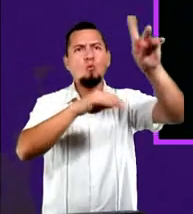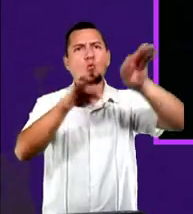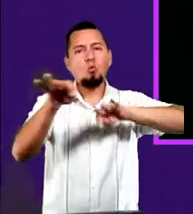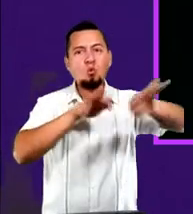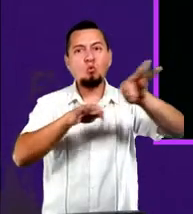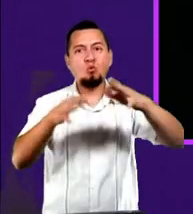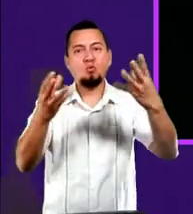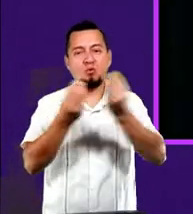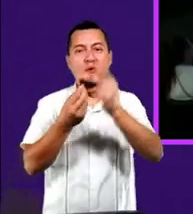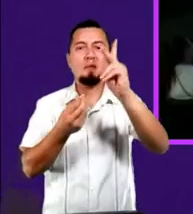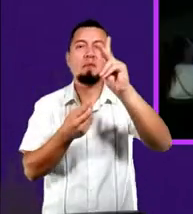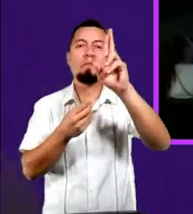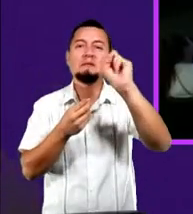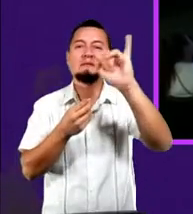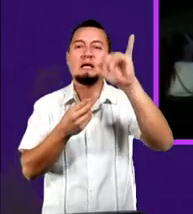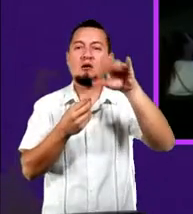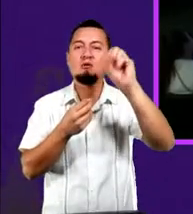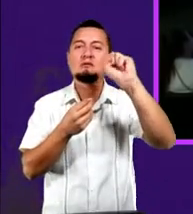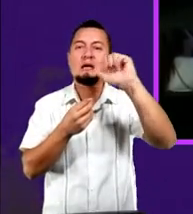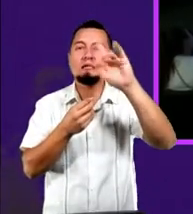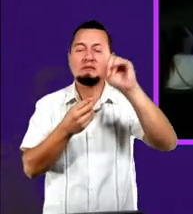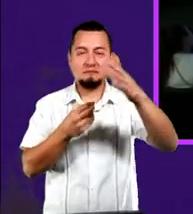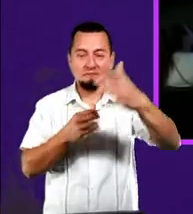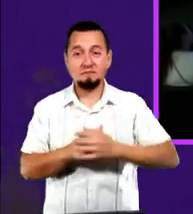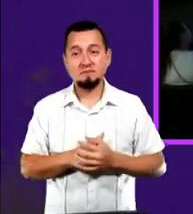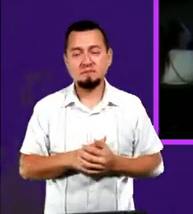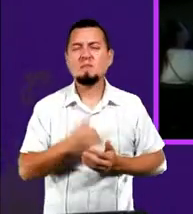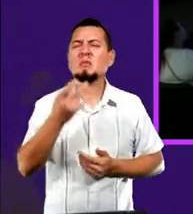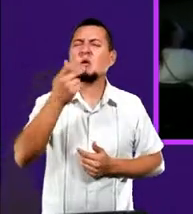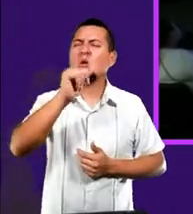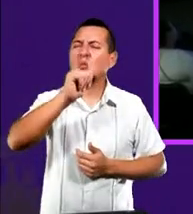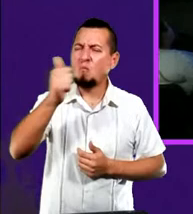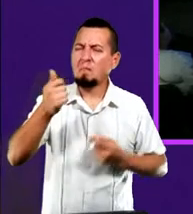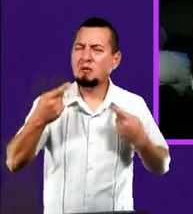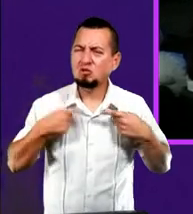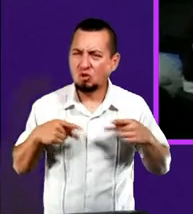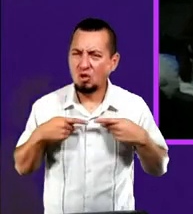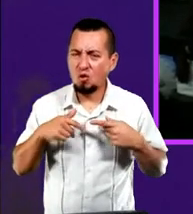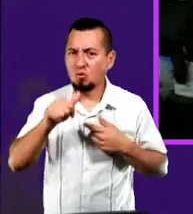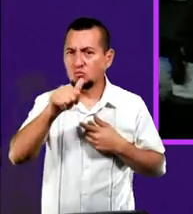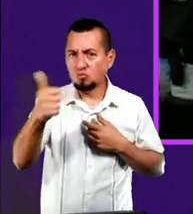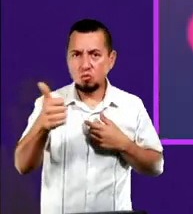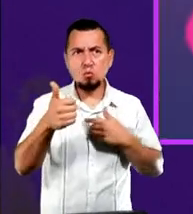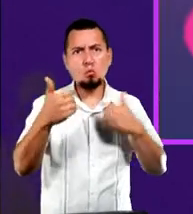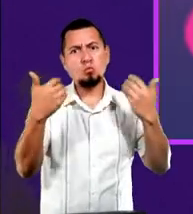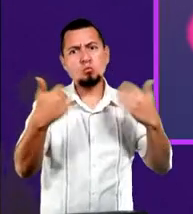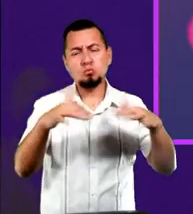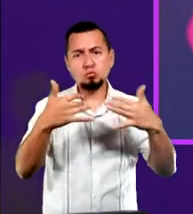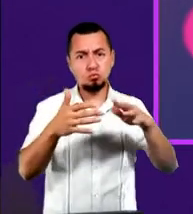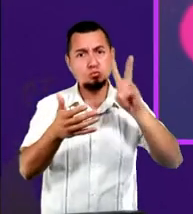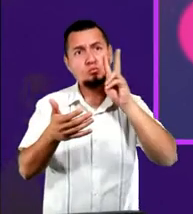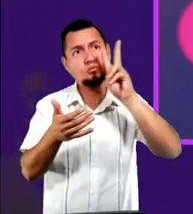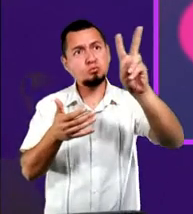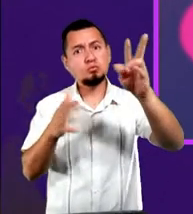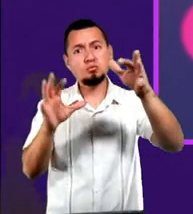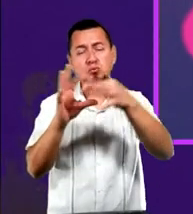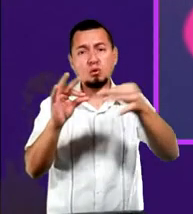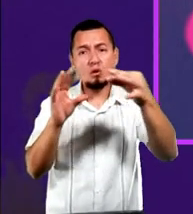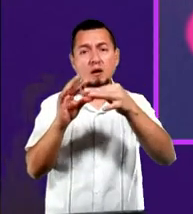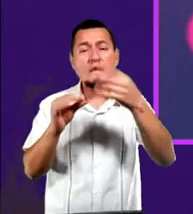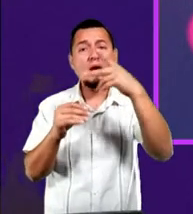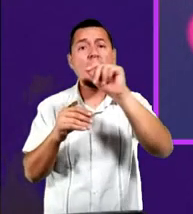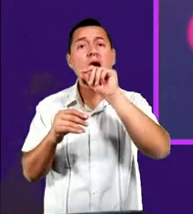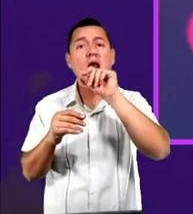¿Qué personajes también en la sucesión muy rápida que vamos a ver de jaliscienses? Valentín